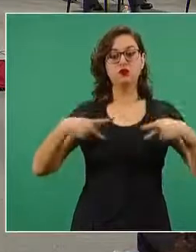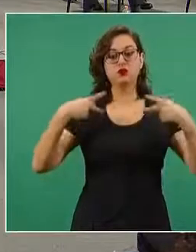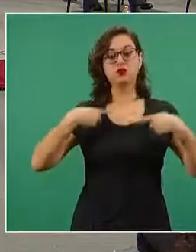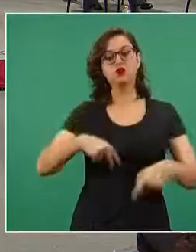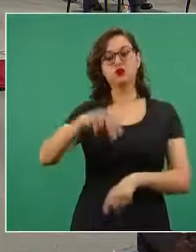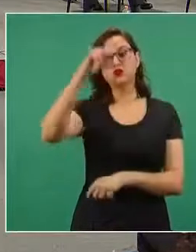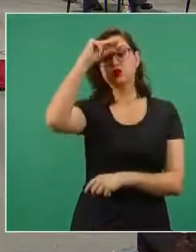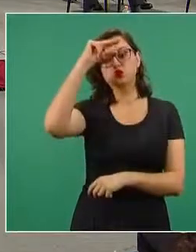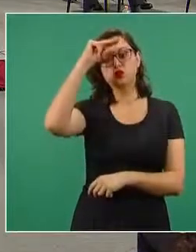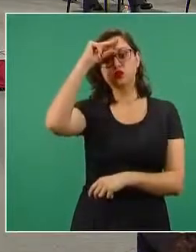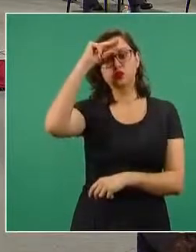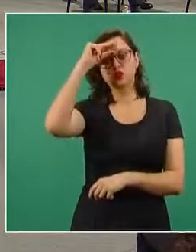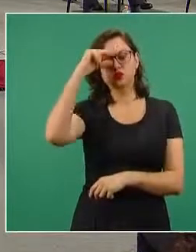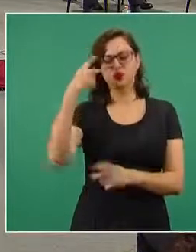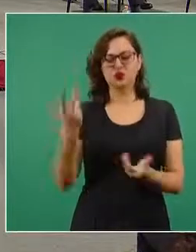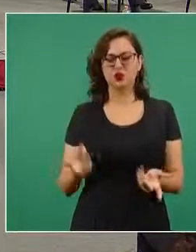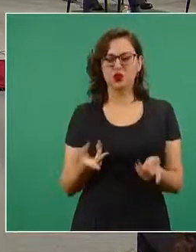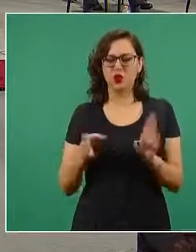el Consejo Consultivo,